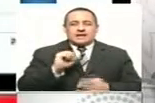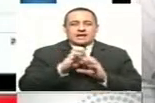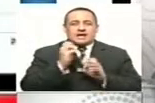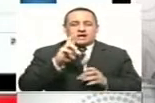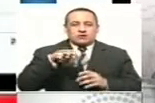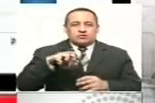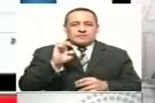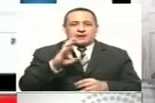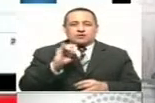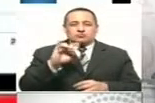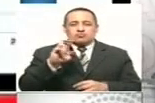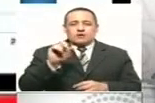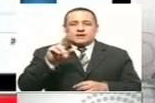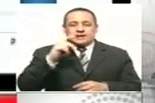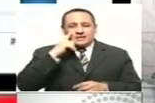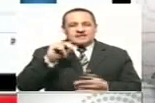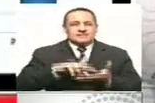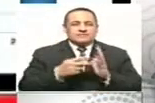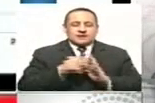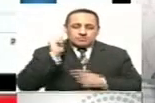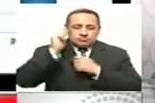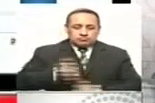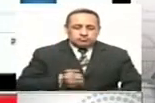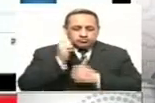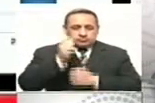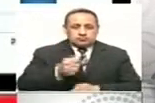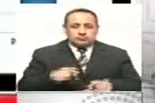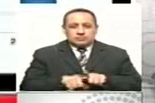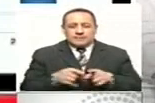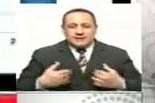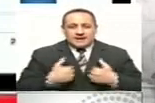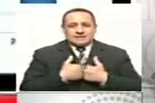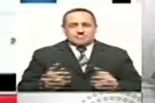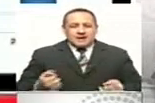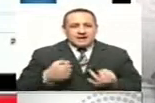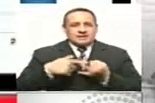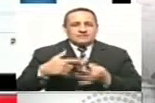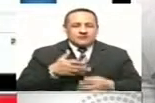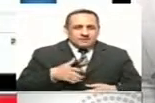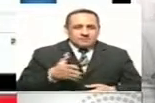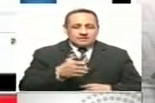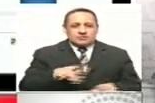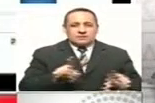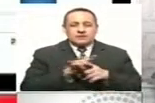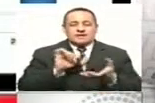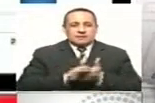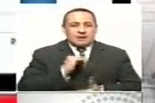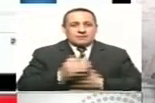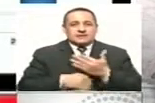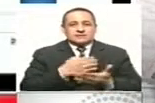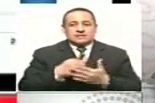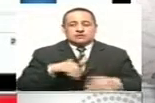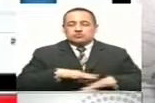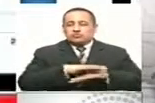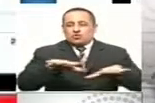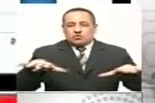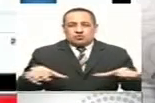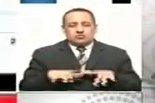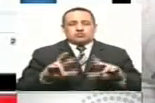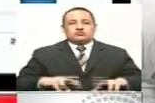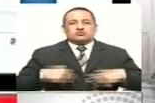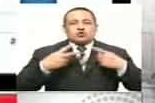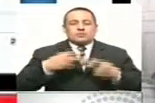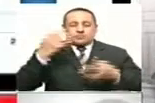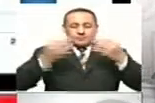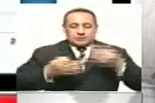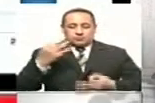agropecuaria, ¿no? Que está pendiente también y que este año se pretende realizar. Por eso es que ahí también se ha incrementado el